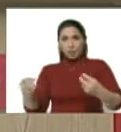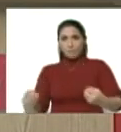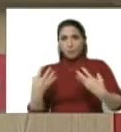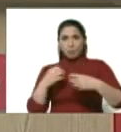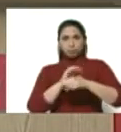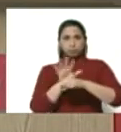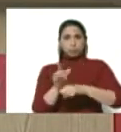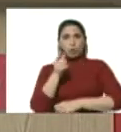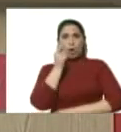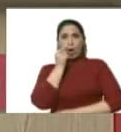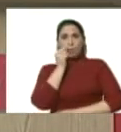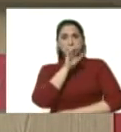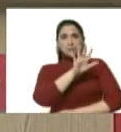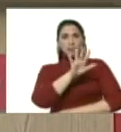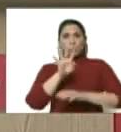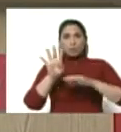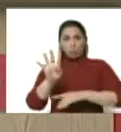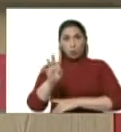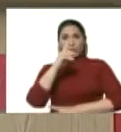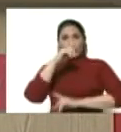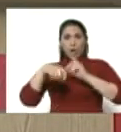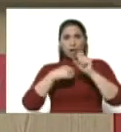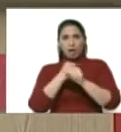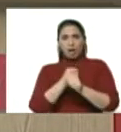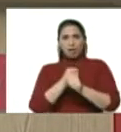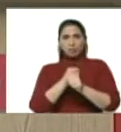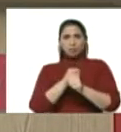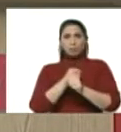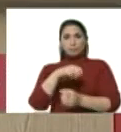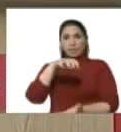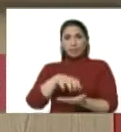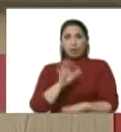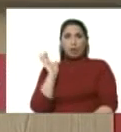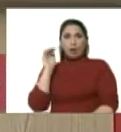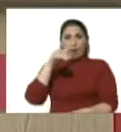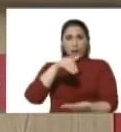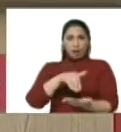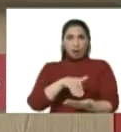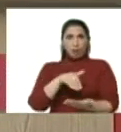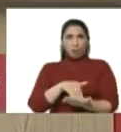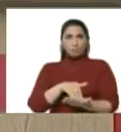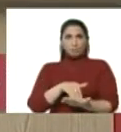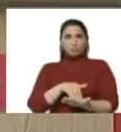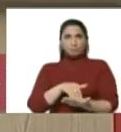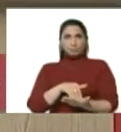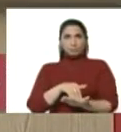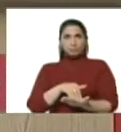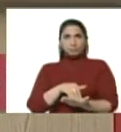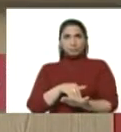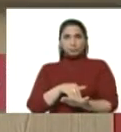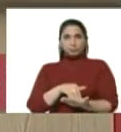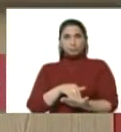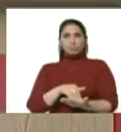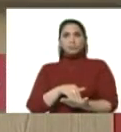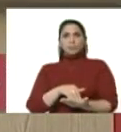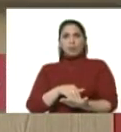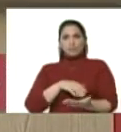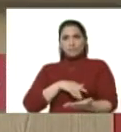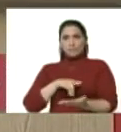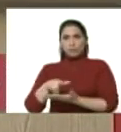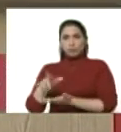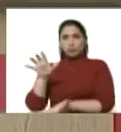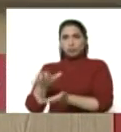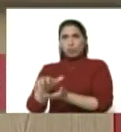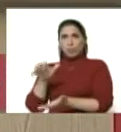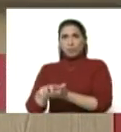es un hombre de 54 años, natural del estado Aragua. Viajó al estado Nueva Esparta con su